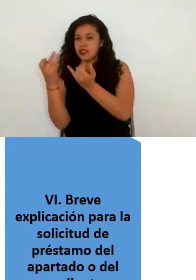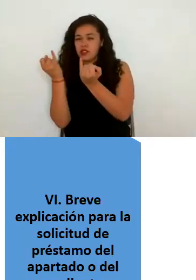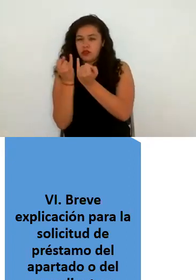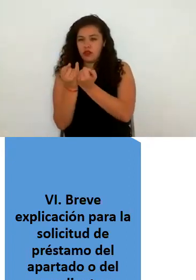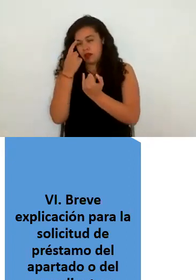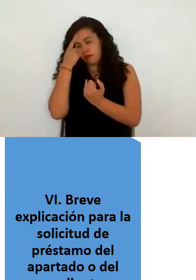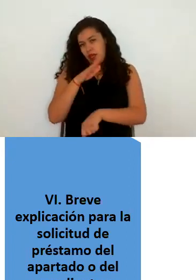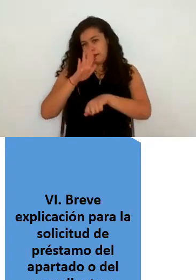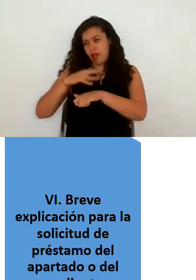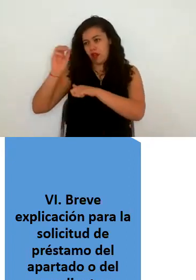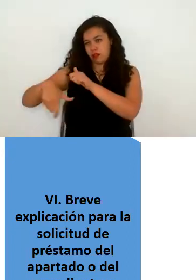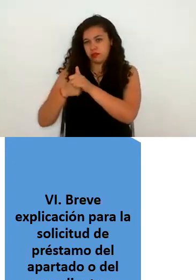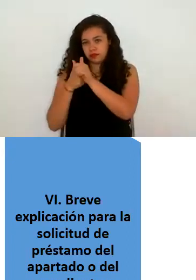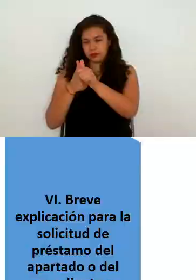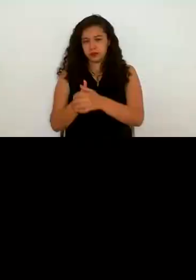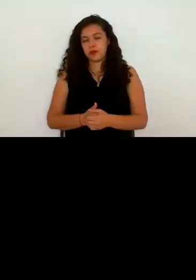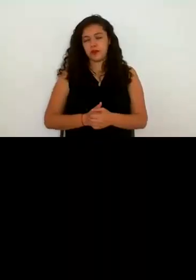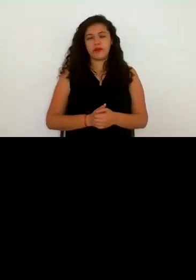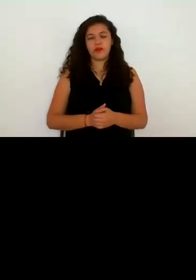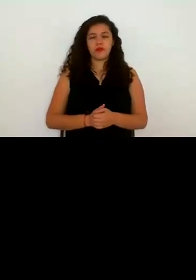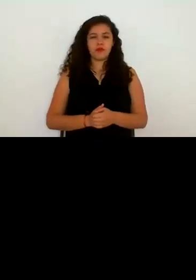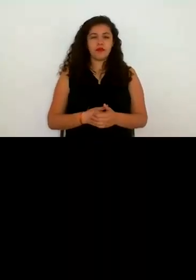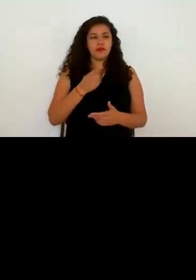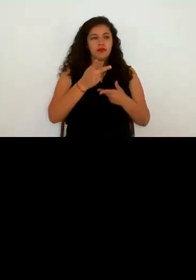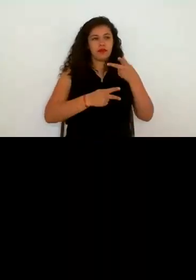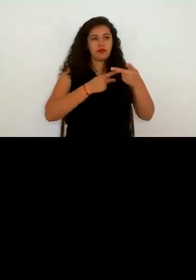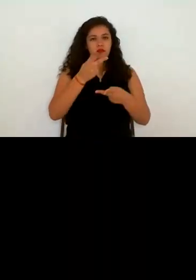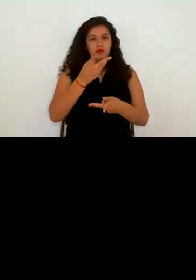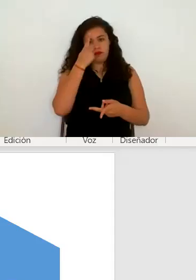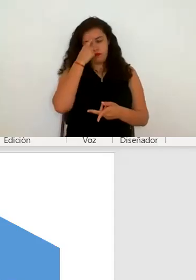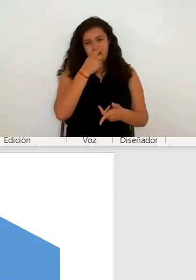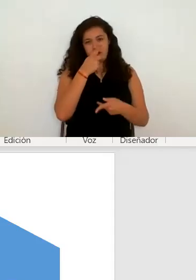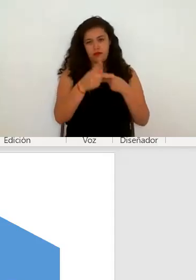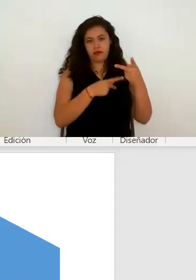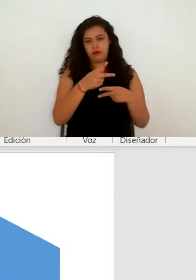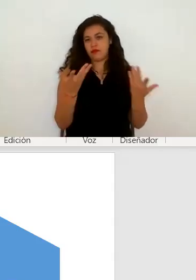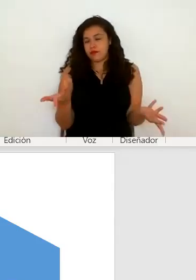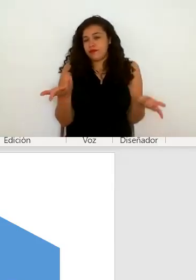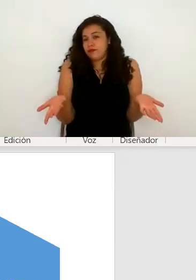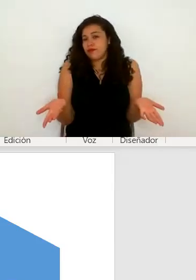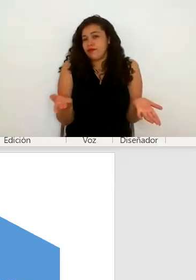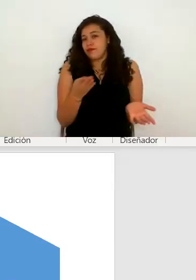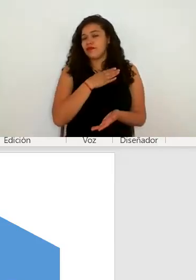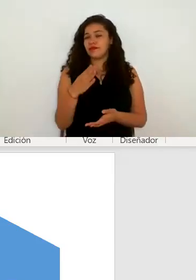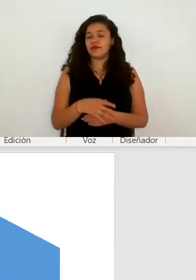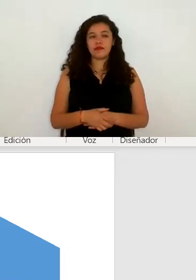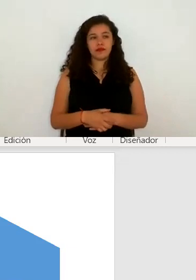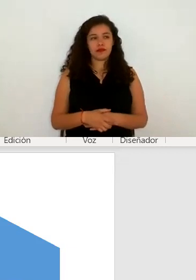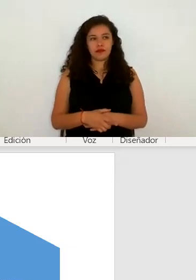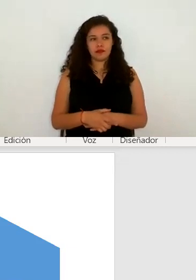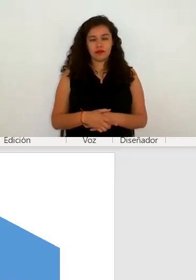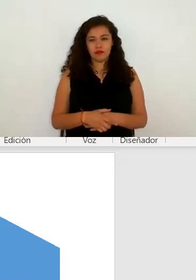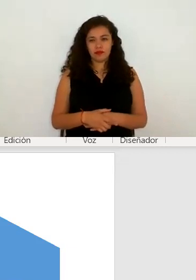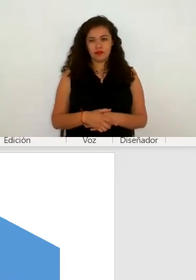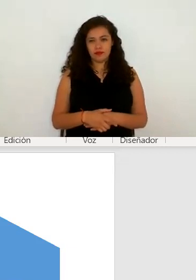darle un mayor soporte a su vale de préstamo. Y bueno, no sé si